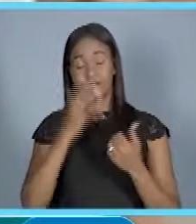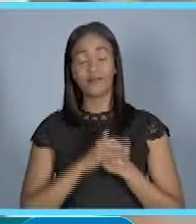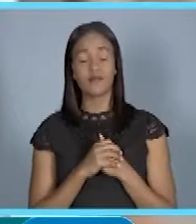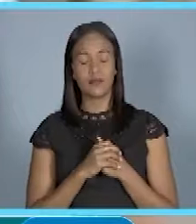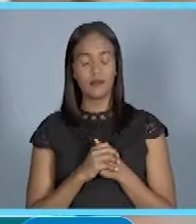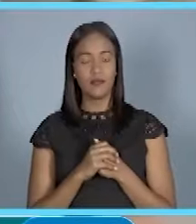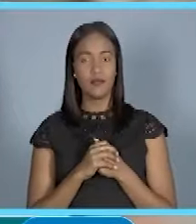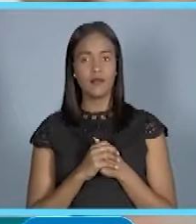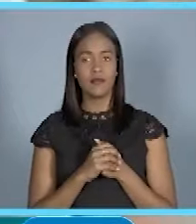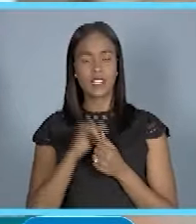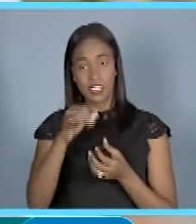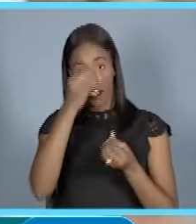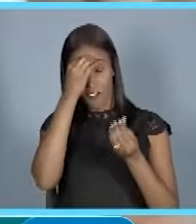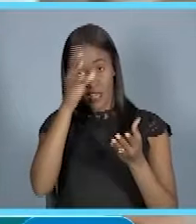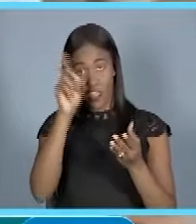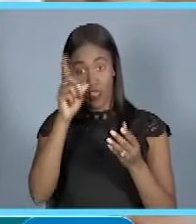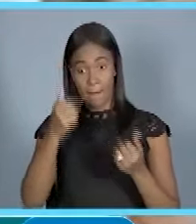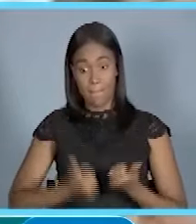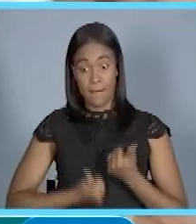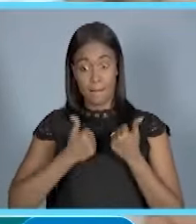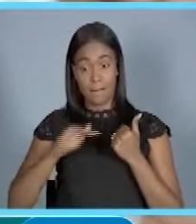supone que donde viven esos haitianos,